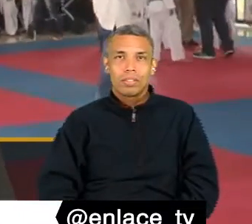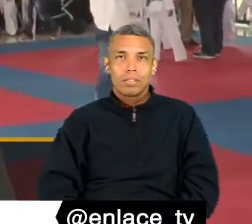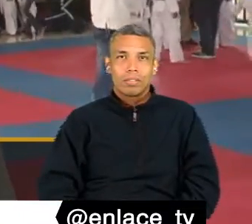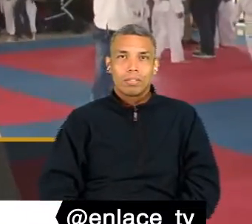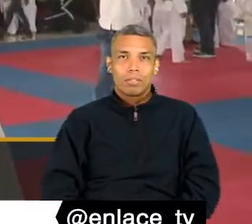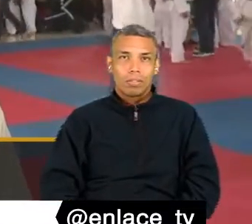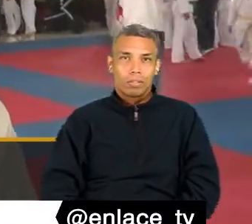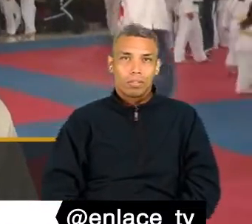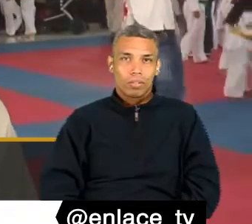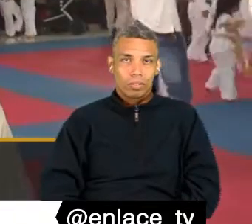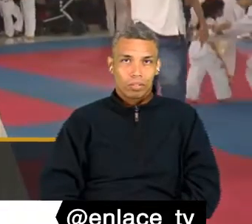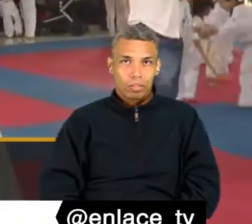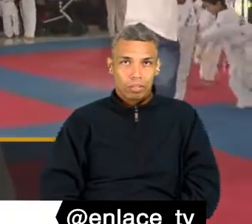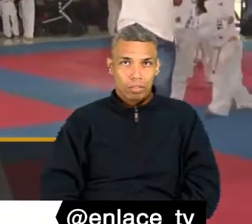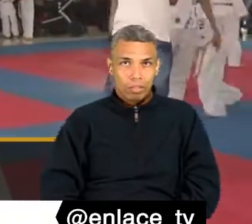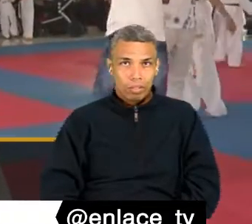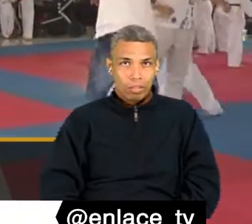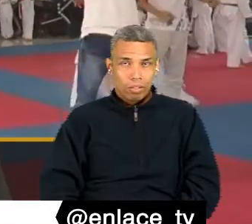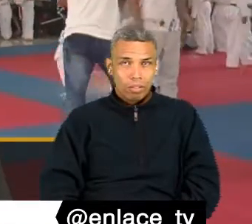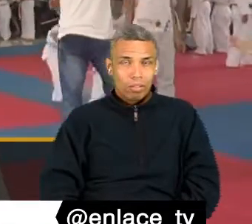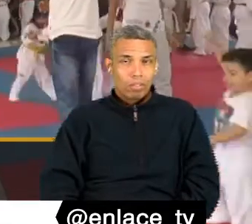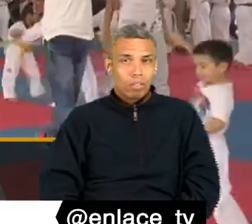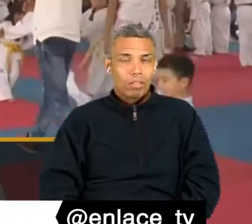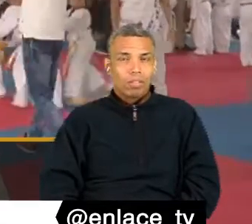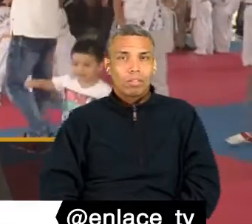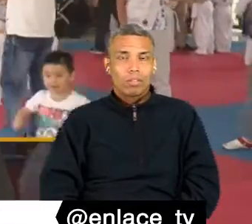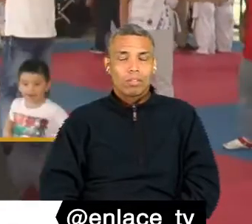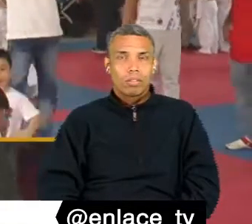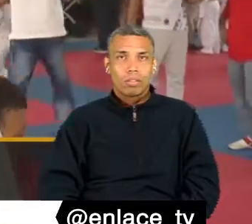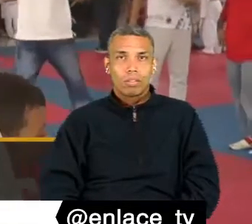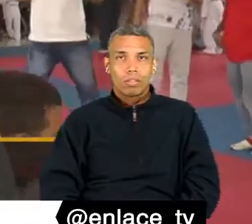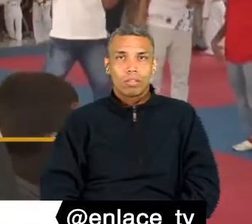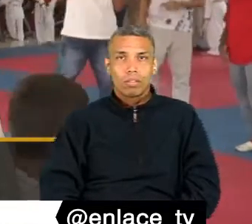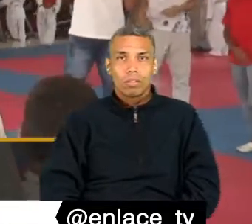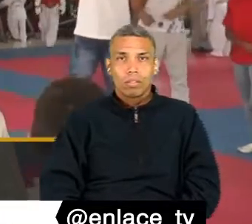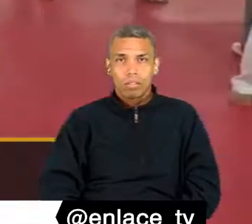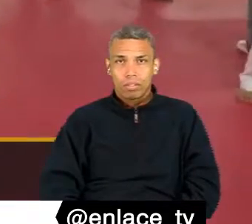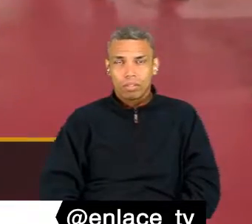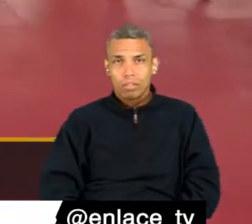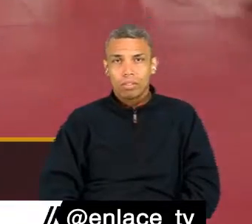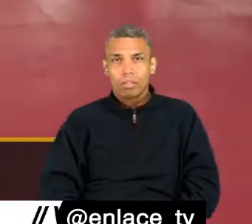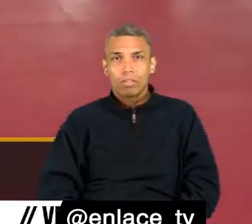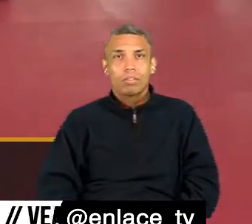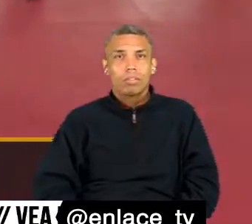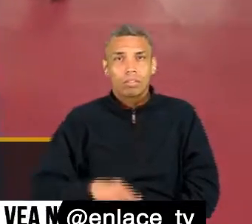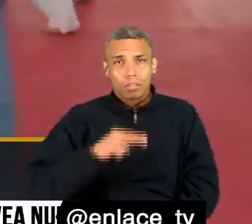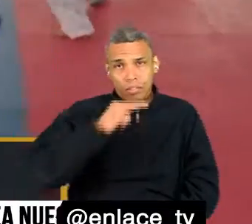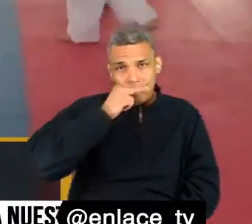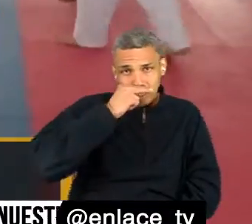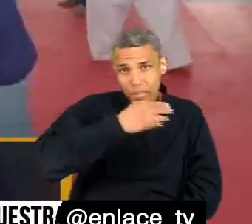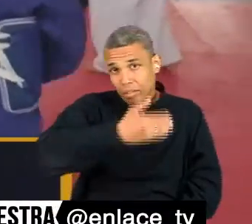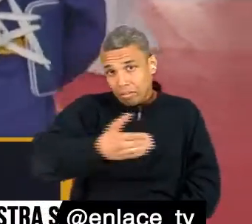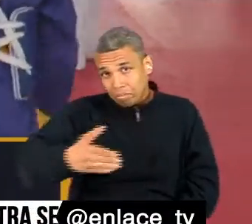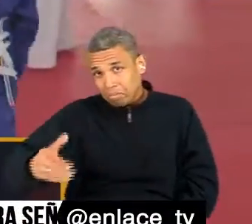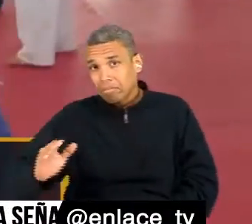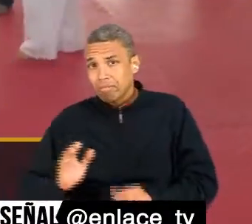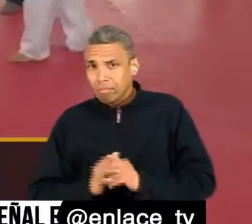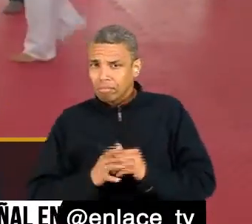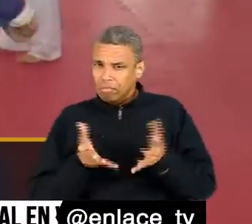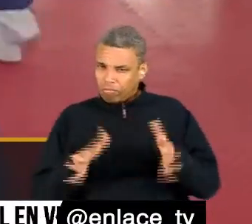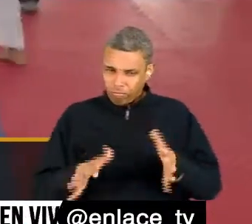de fortalecer este grupo de niños, que sabemos pues, que es el futuro de nuestro deporte. Pues hoy creo que tenemos alrededor